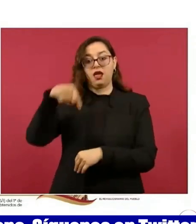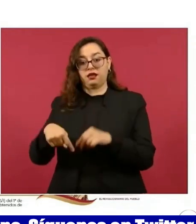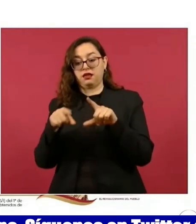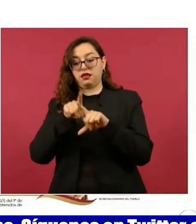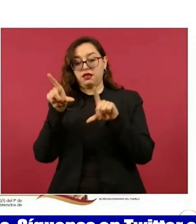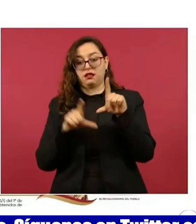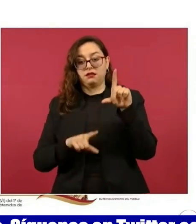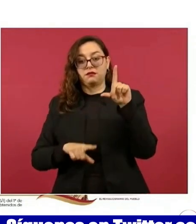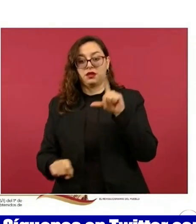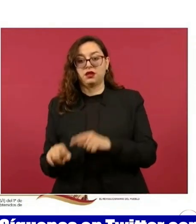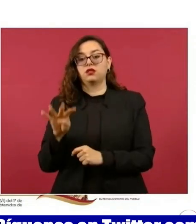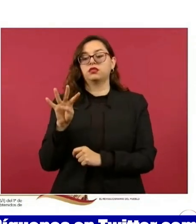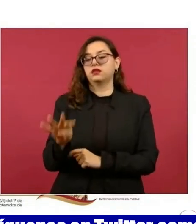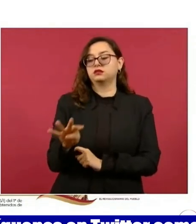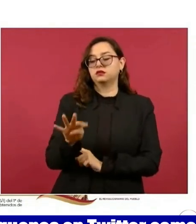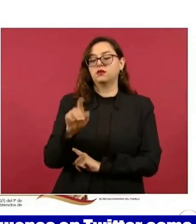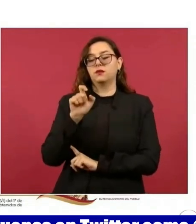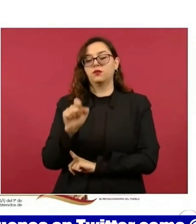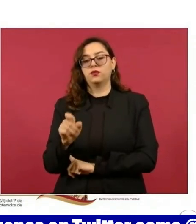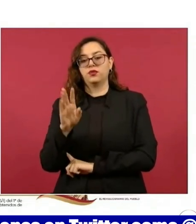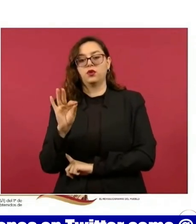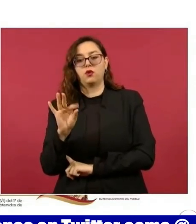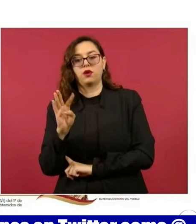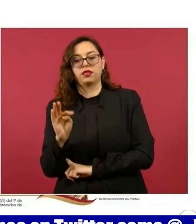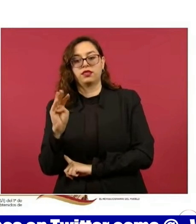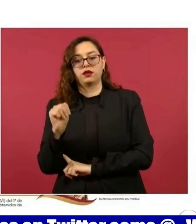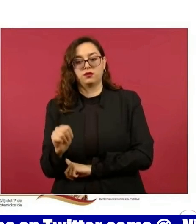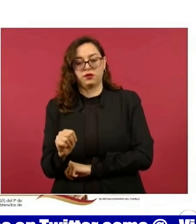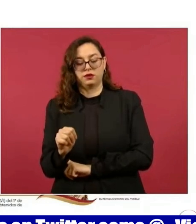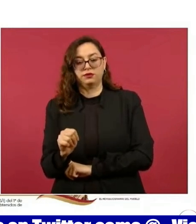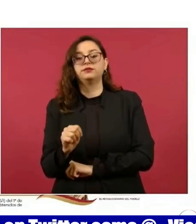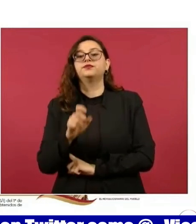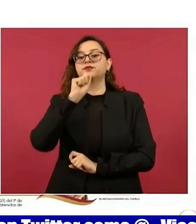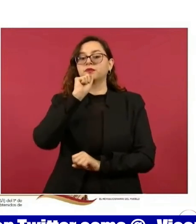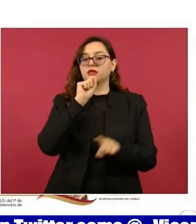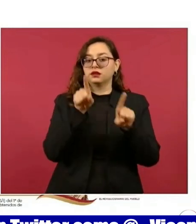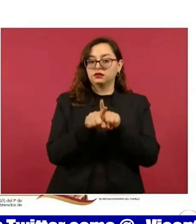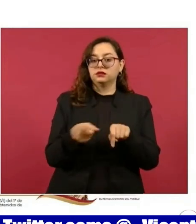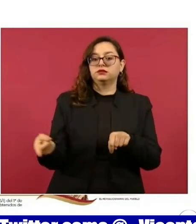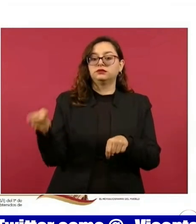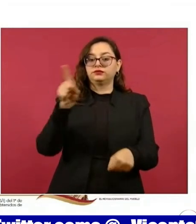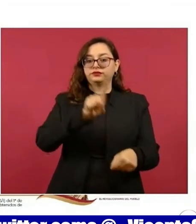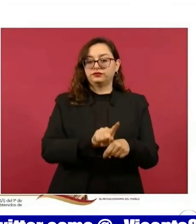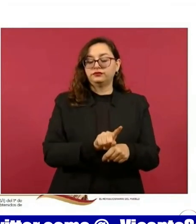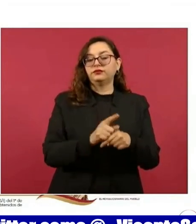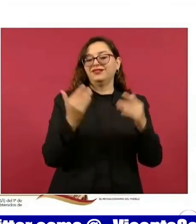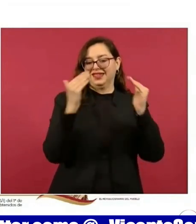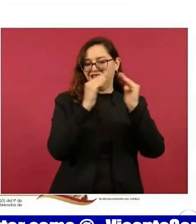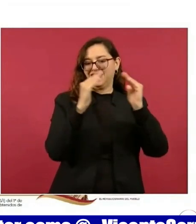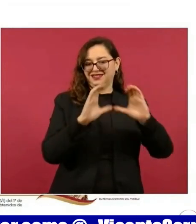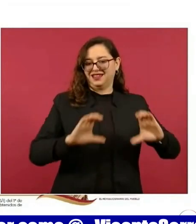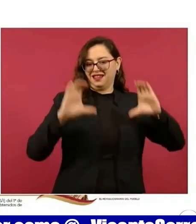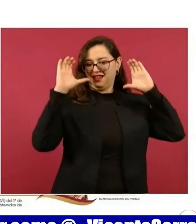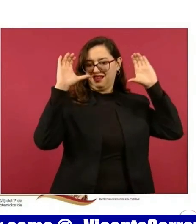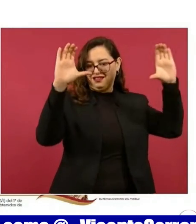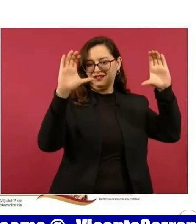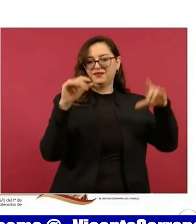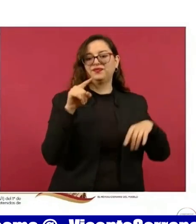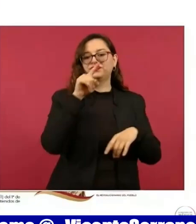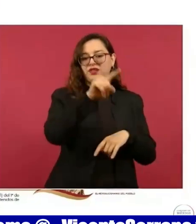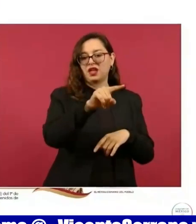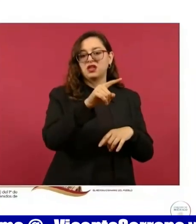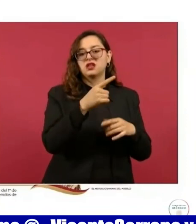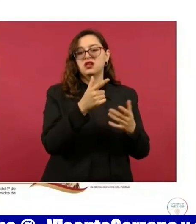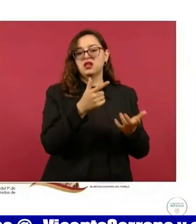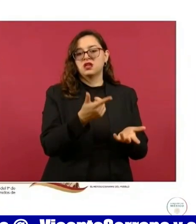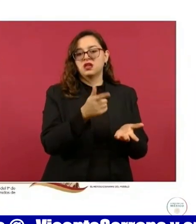en el país, 19 pesos con 41 centavos. Ese mismo día, 11.98 convertido a litros